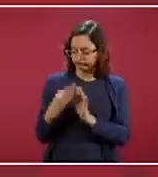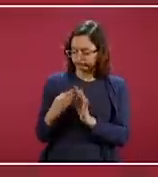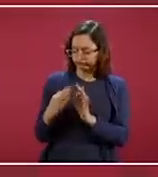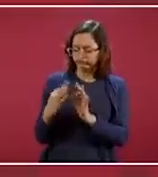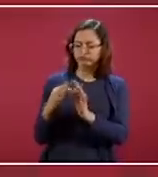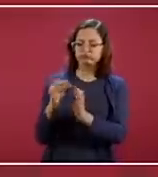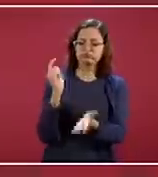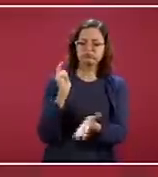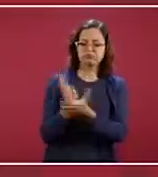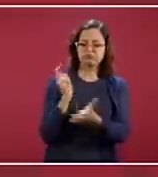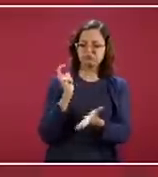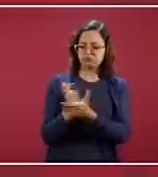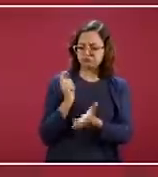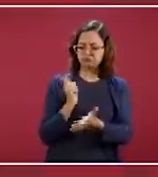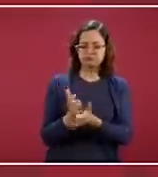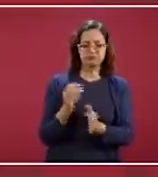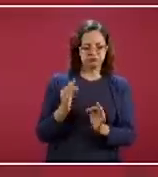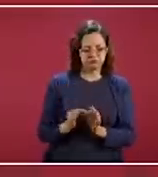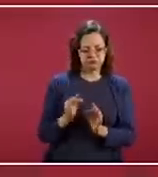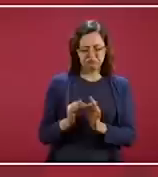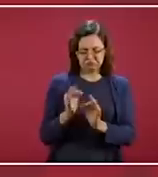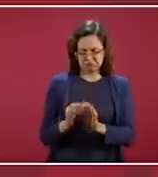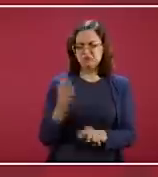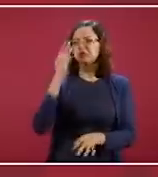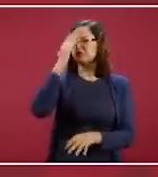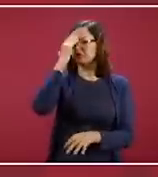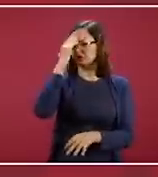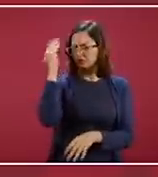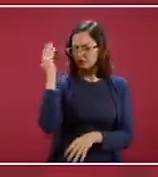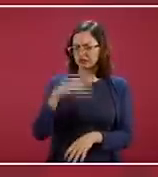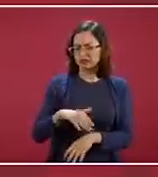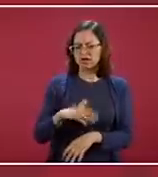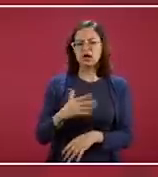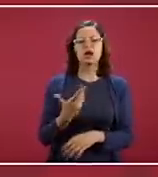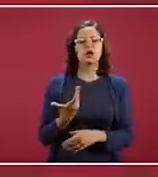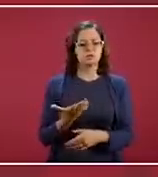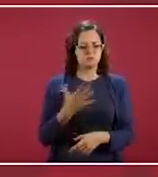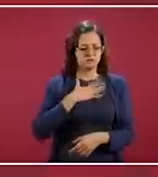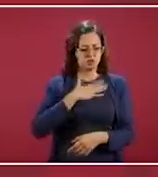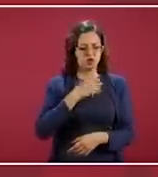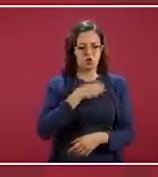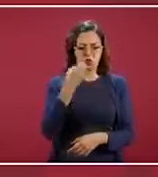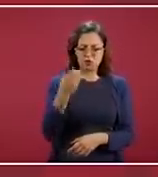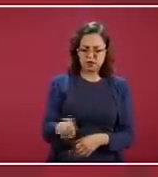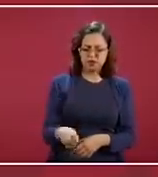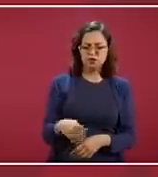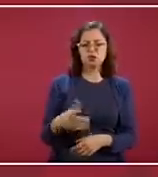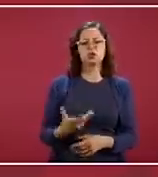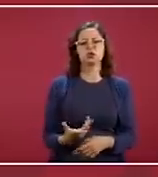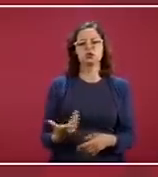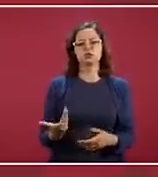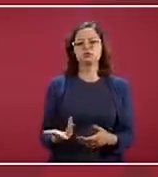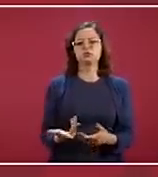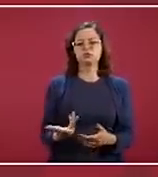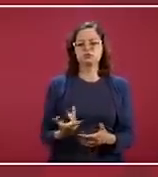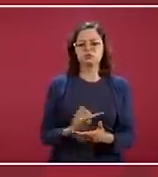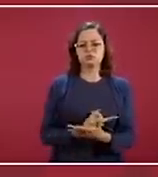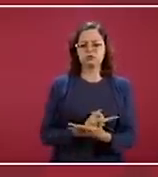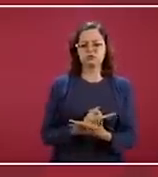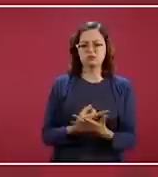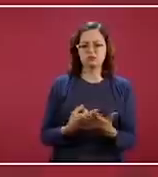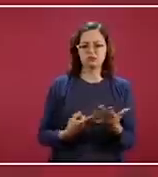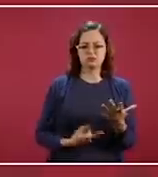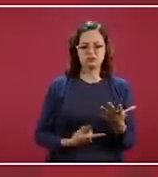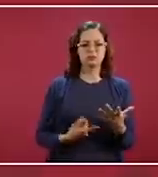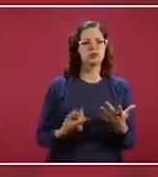corriente, que está al día, que sabe cuáles son sus obligaciones, que deben de tener